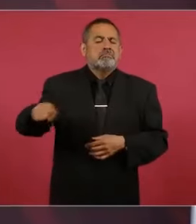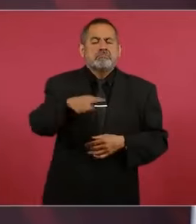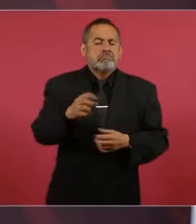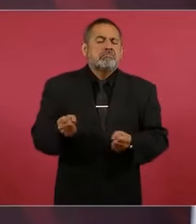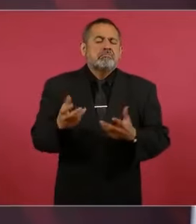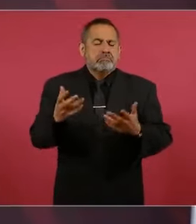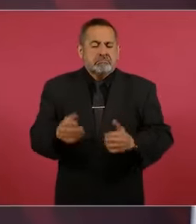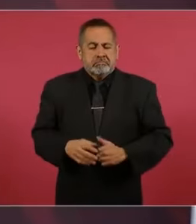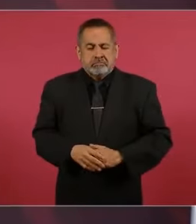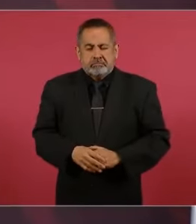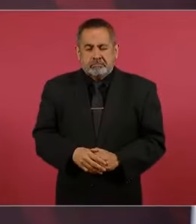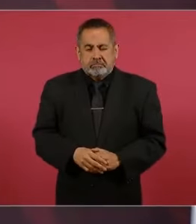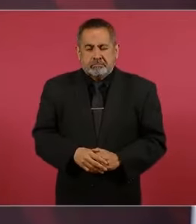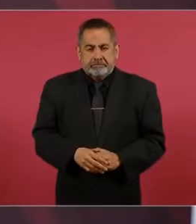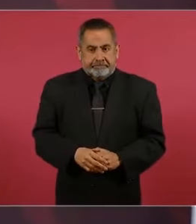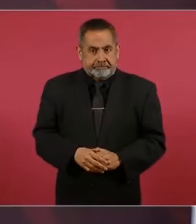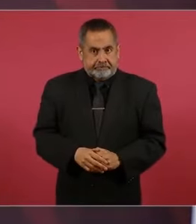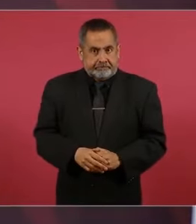estamos